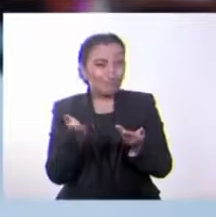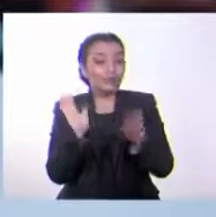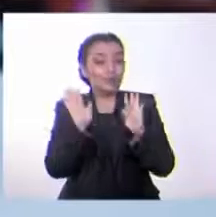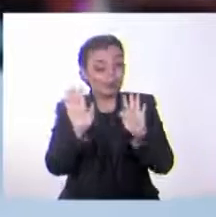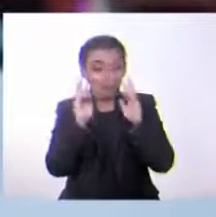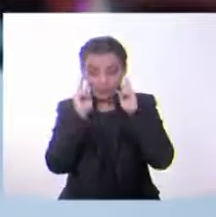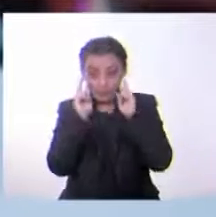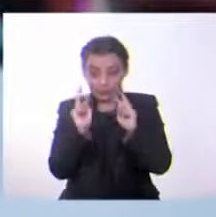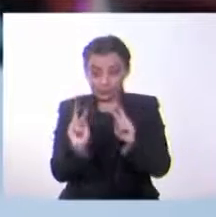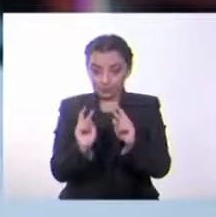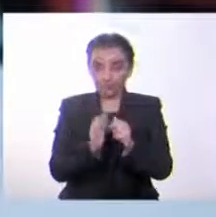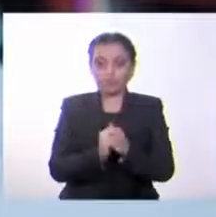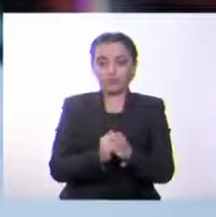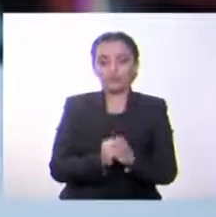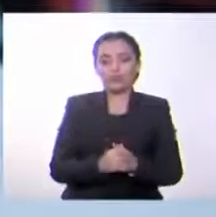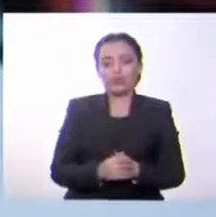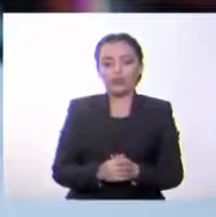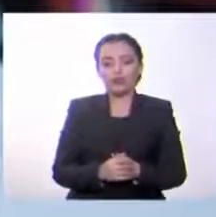se cumple o no.